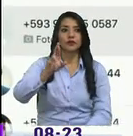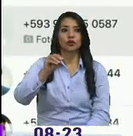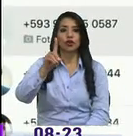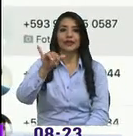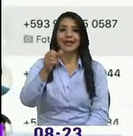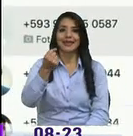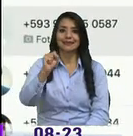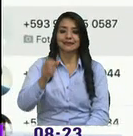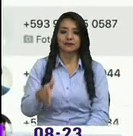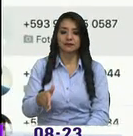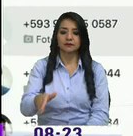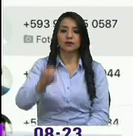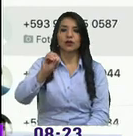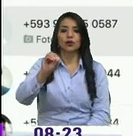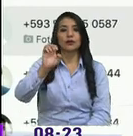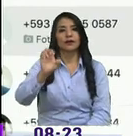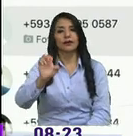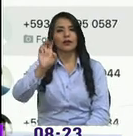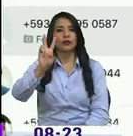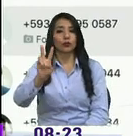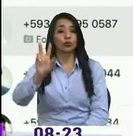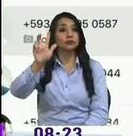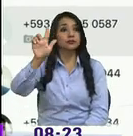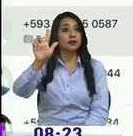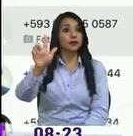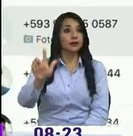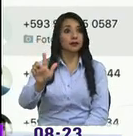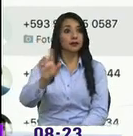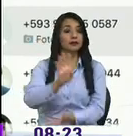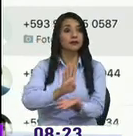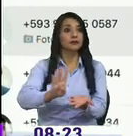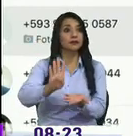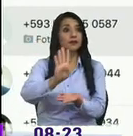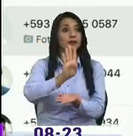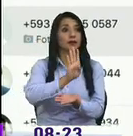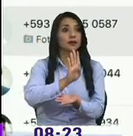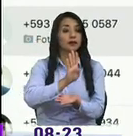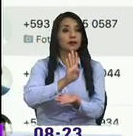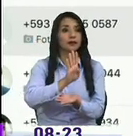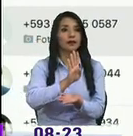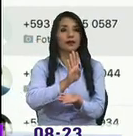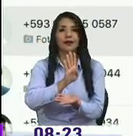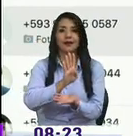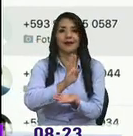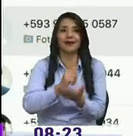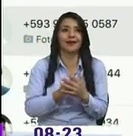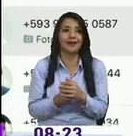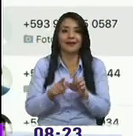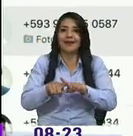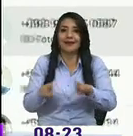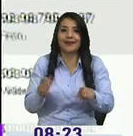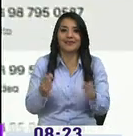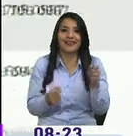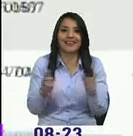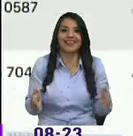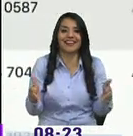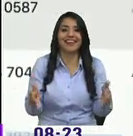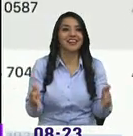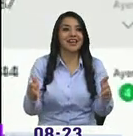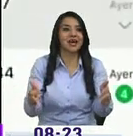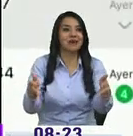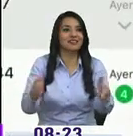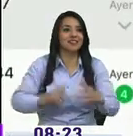pasaje OE2L, ¿qué barrio será? Pero bueno, se encuentran varios vehículos sobre la vereda, nos dice este amigo